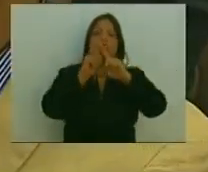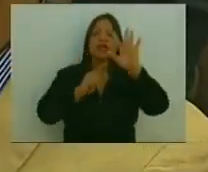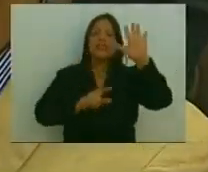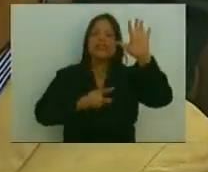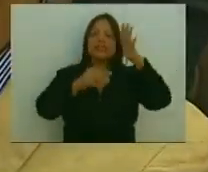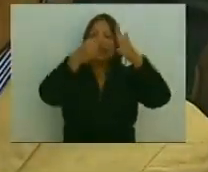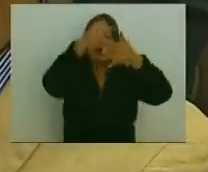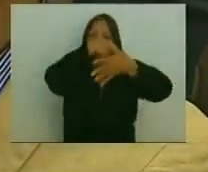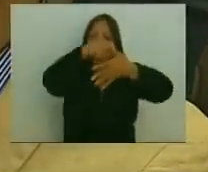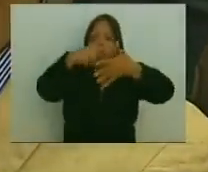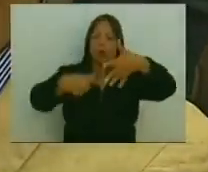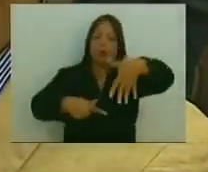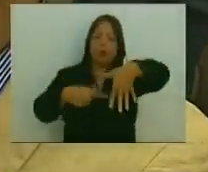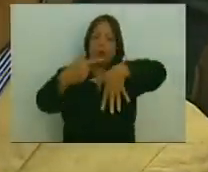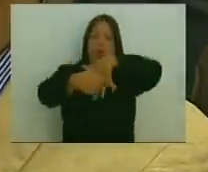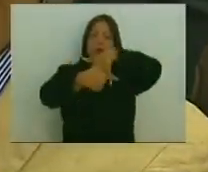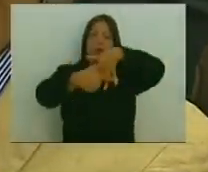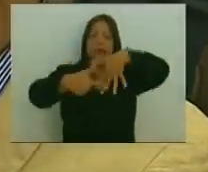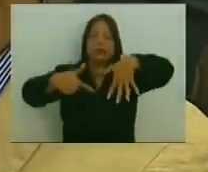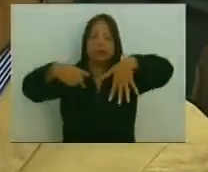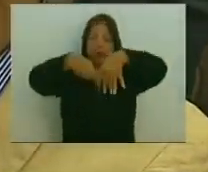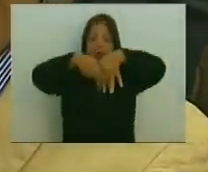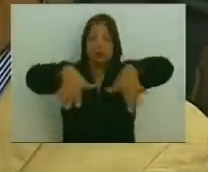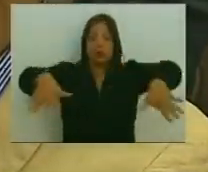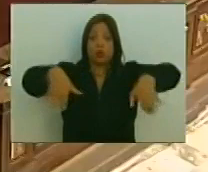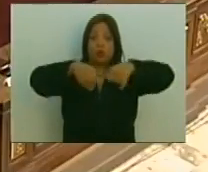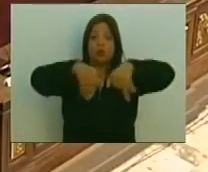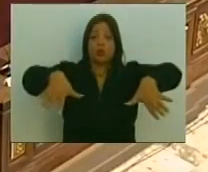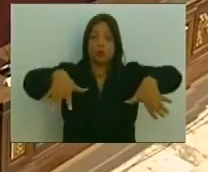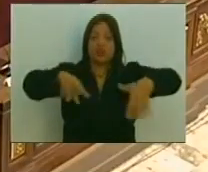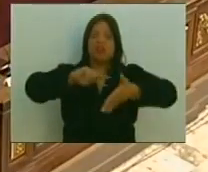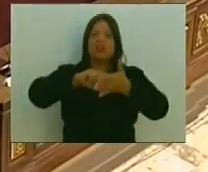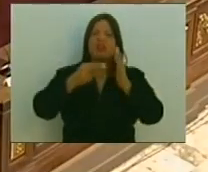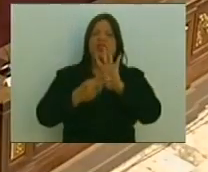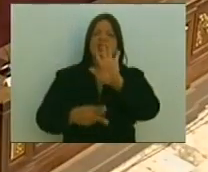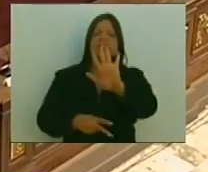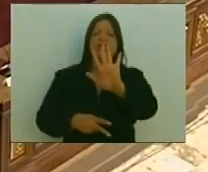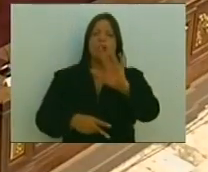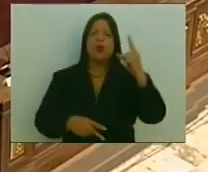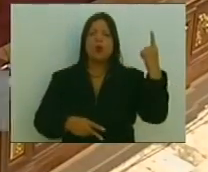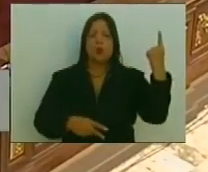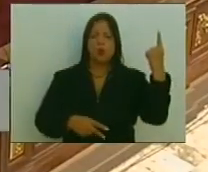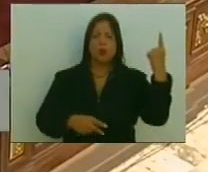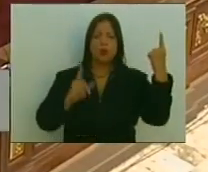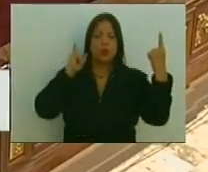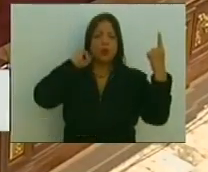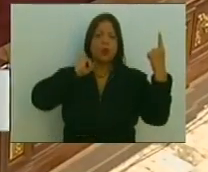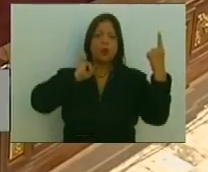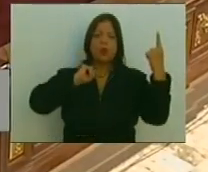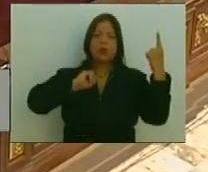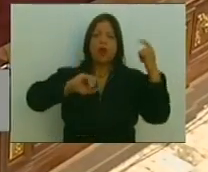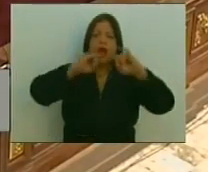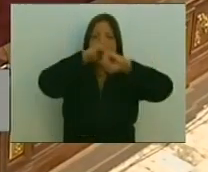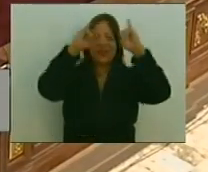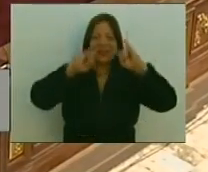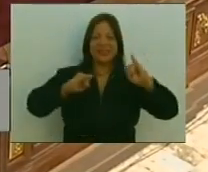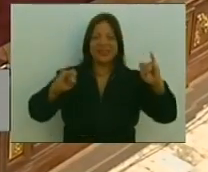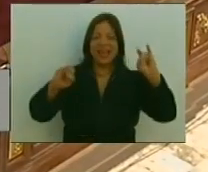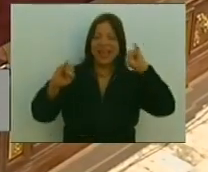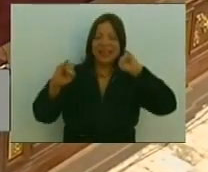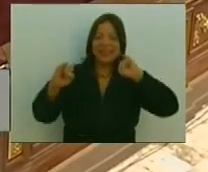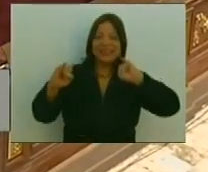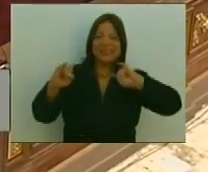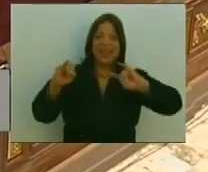ejes constituyentes. Ahora, esos ejes constituyentes, ¿verdad? En primer lugar, el eje constituyente para la suprema felicidad